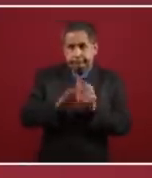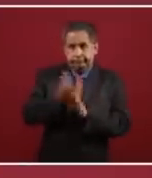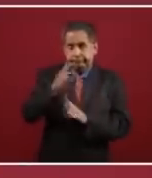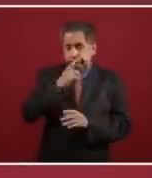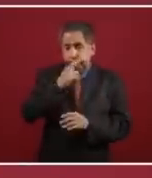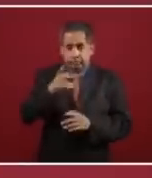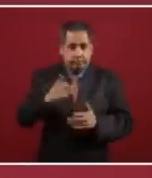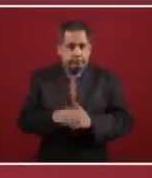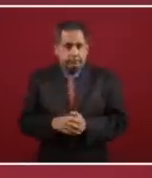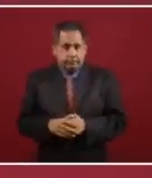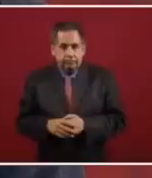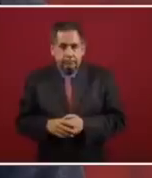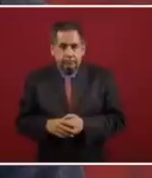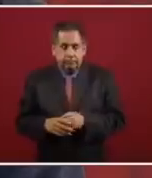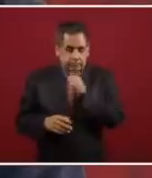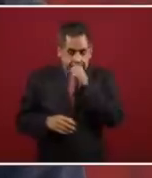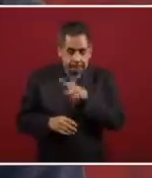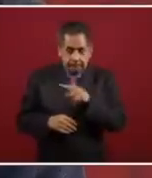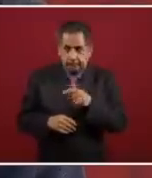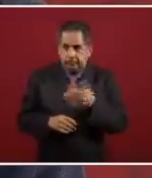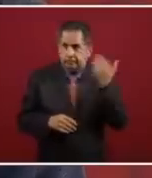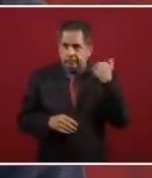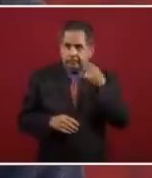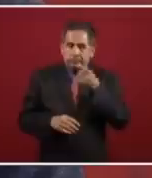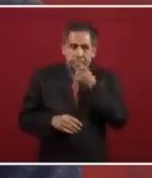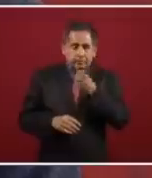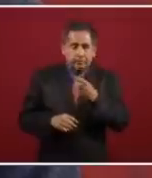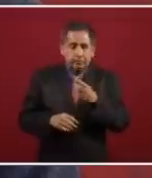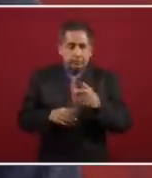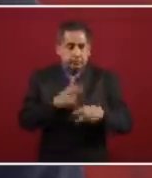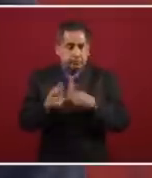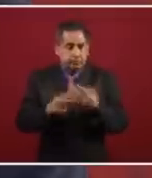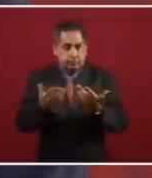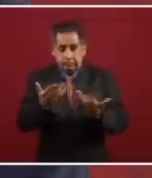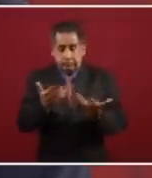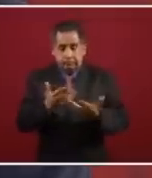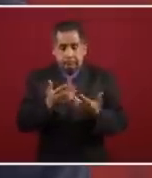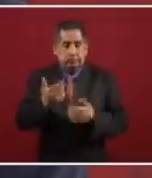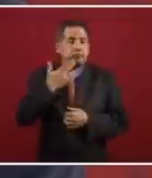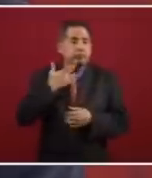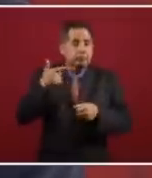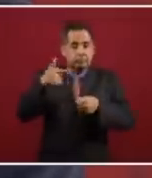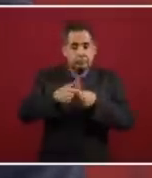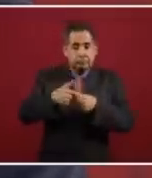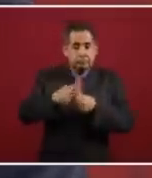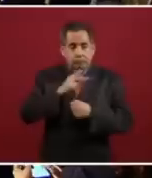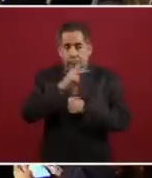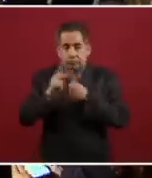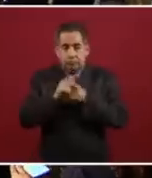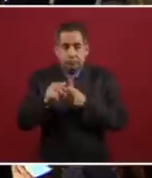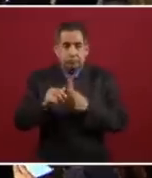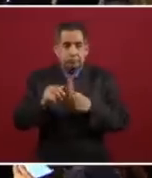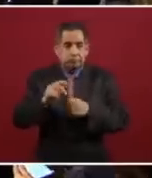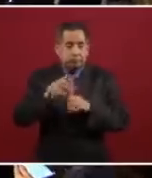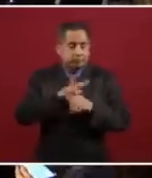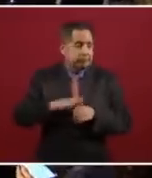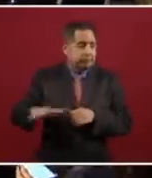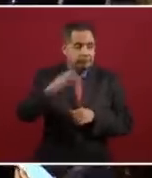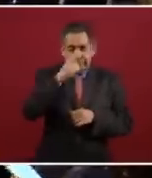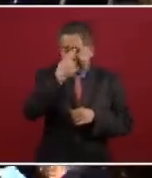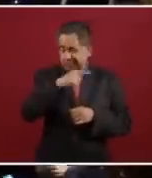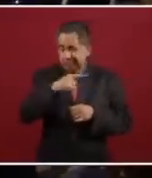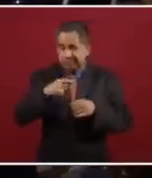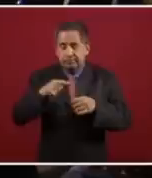de que íbamos a producir las gasolinas en el país para dejar de estar